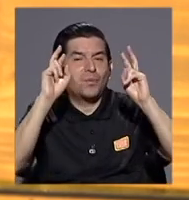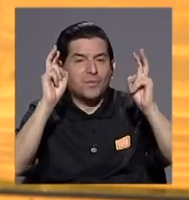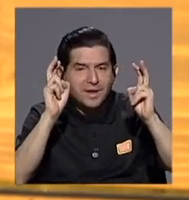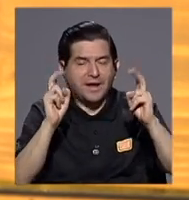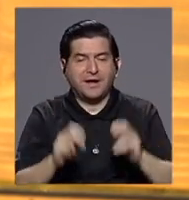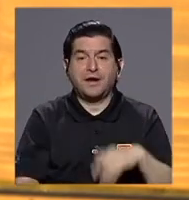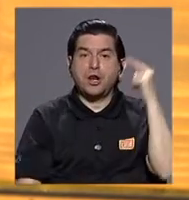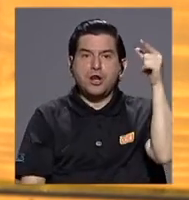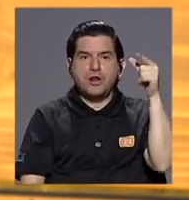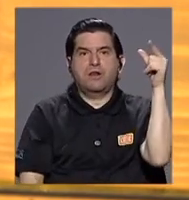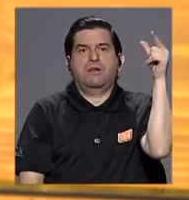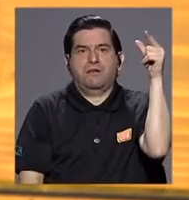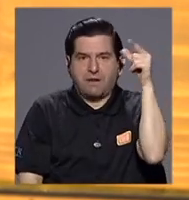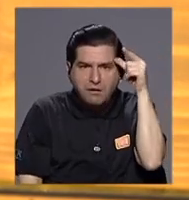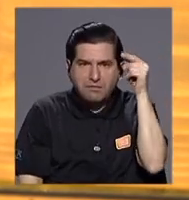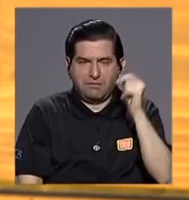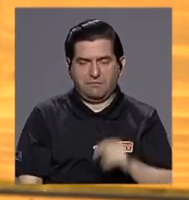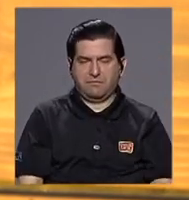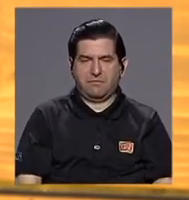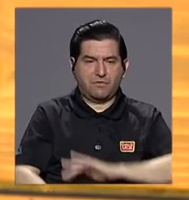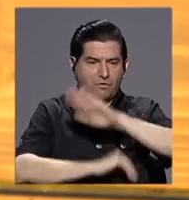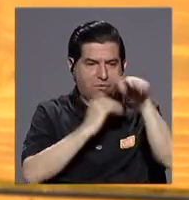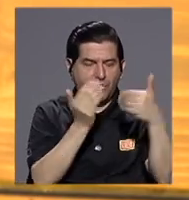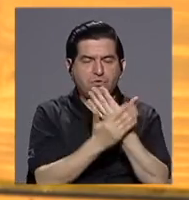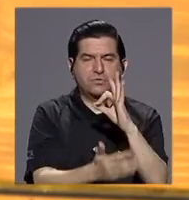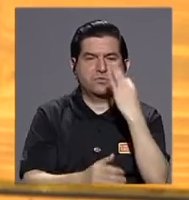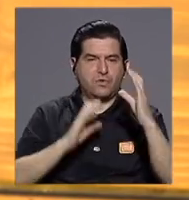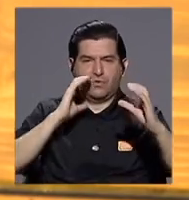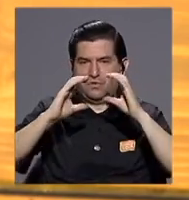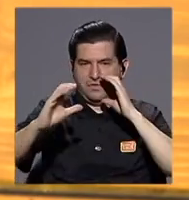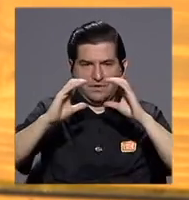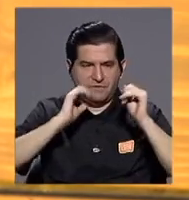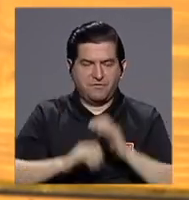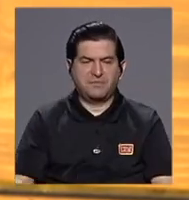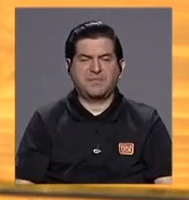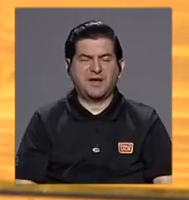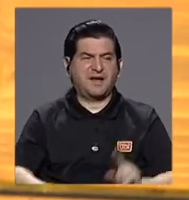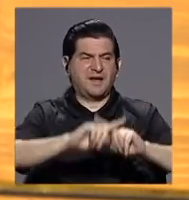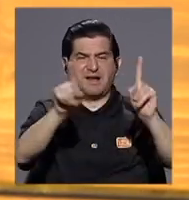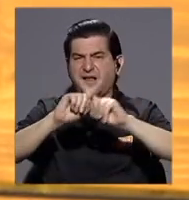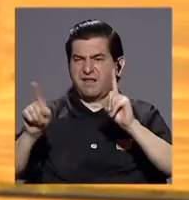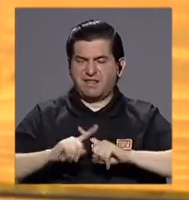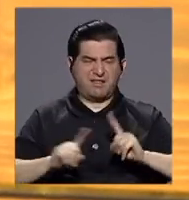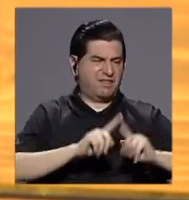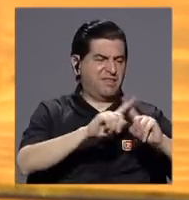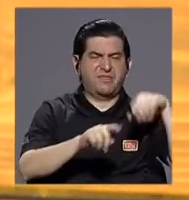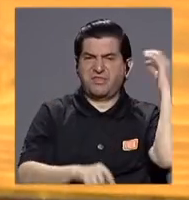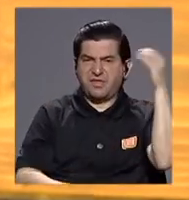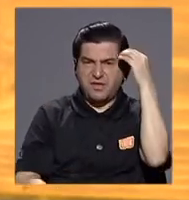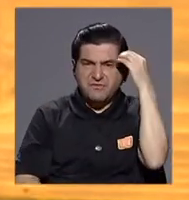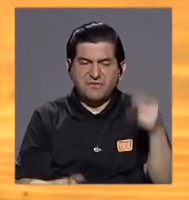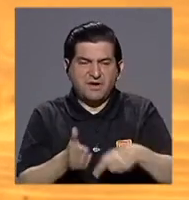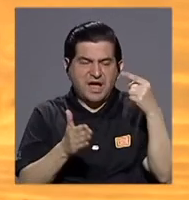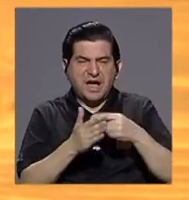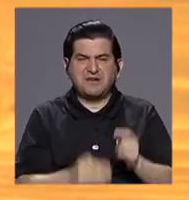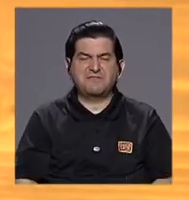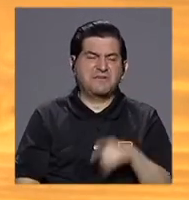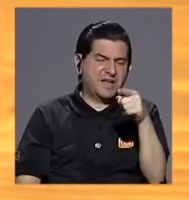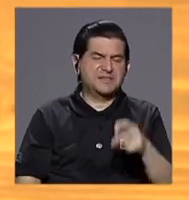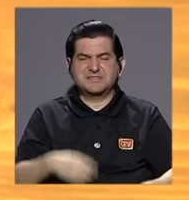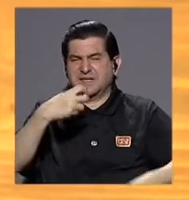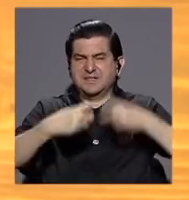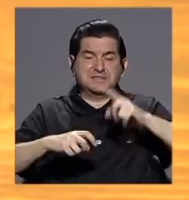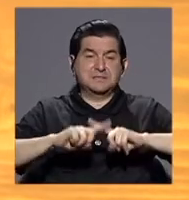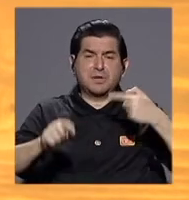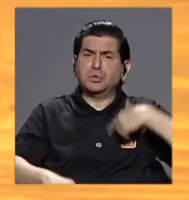Ahora, obviamente, en toda forma de comunicación hay discrepancias, hay a veces choques, pero